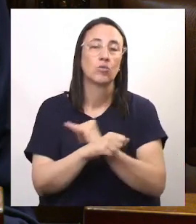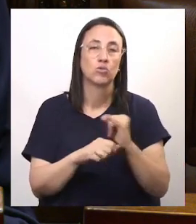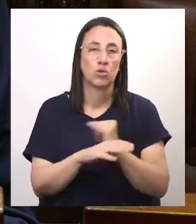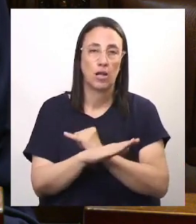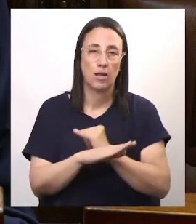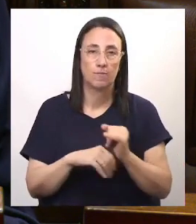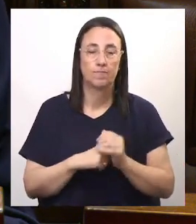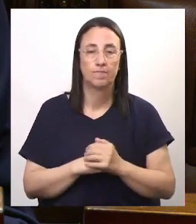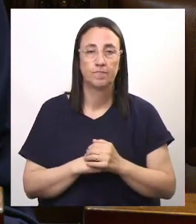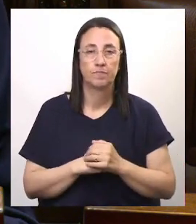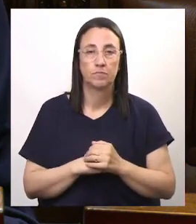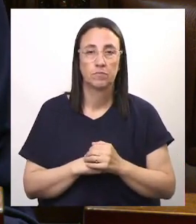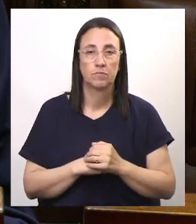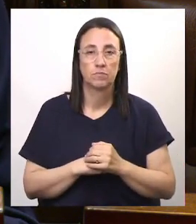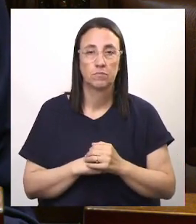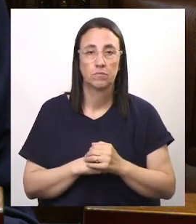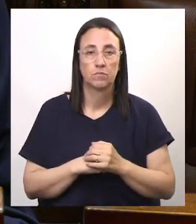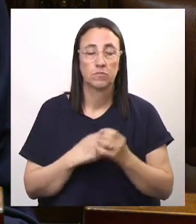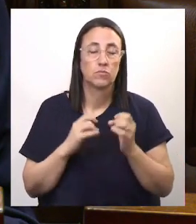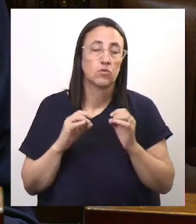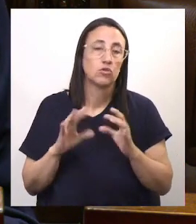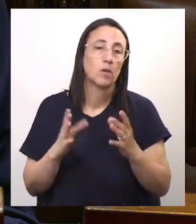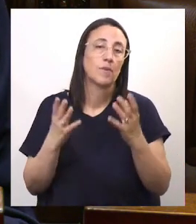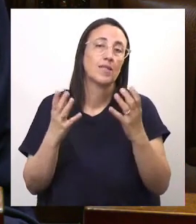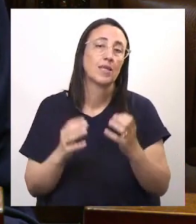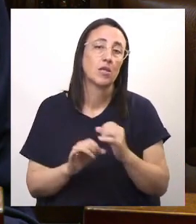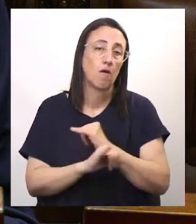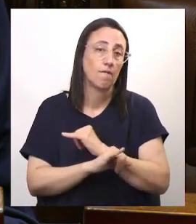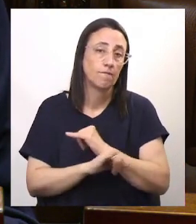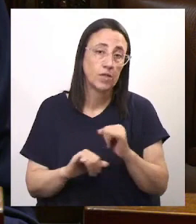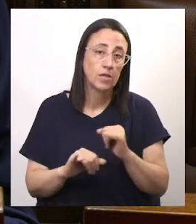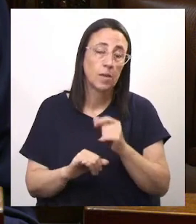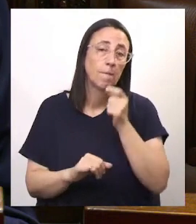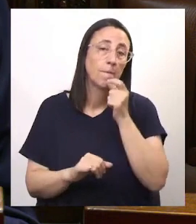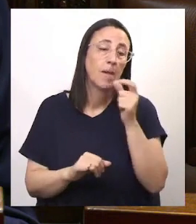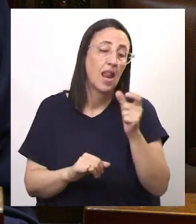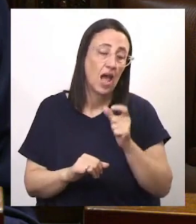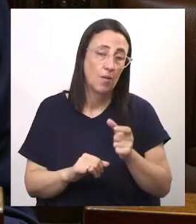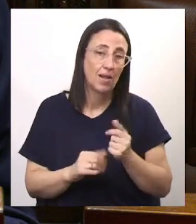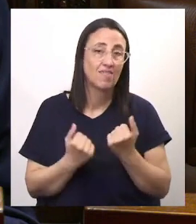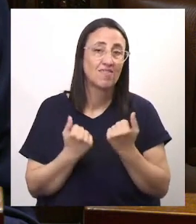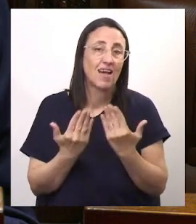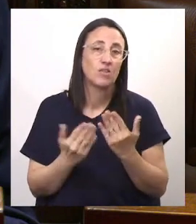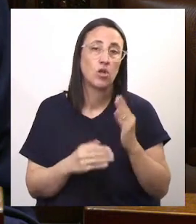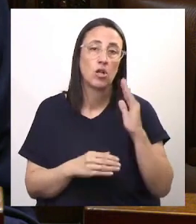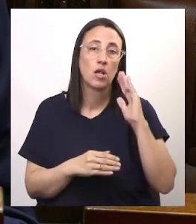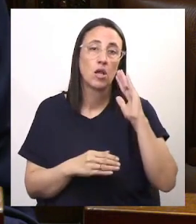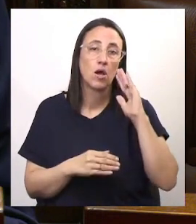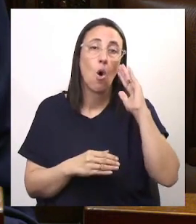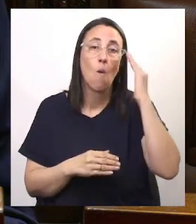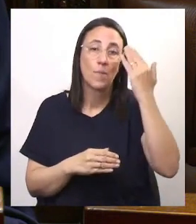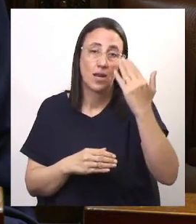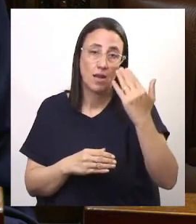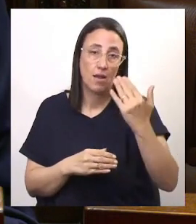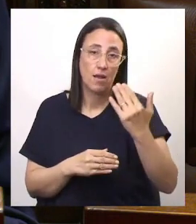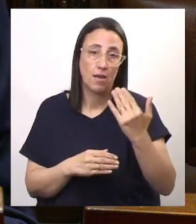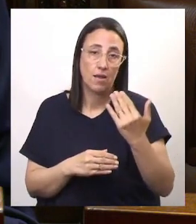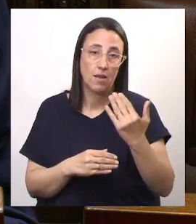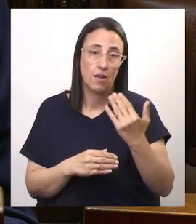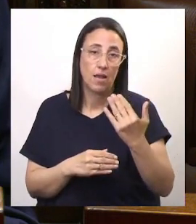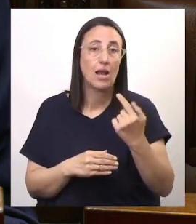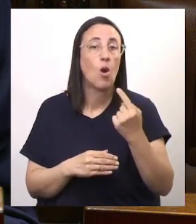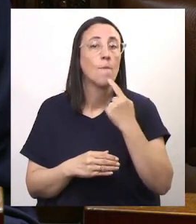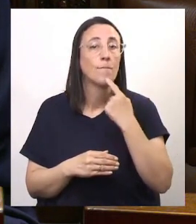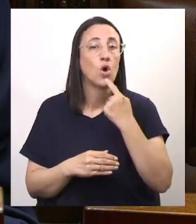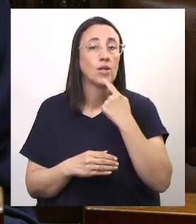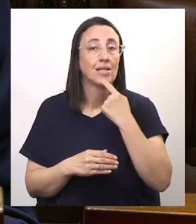Yo simplemente querría acabar de decir estas palabras rindiéndole homenaje a los grandes